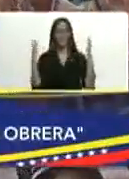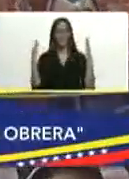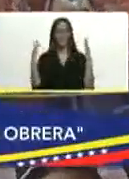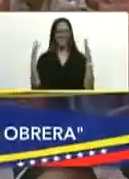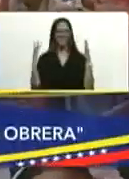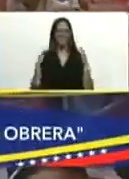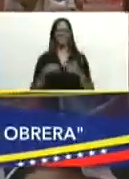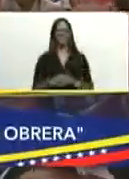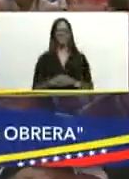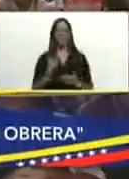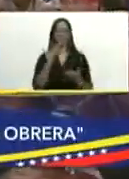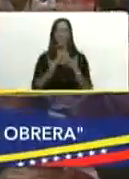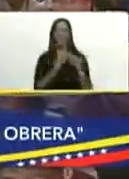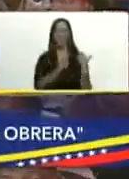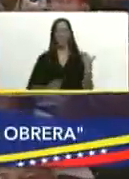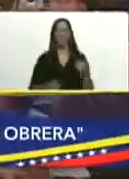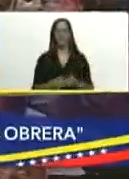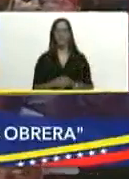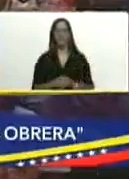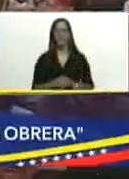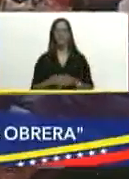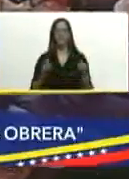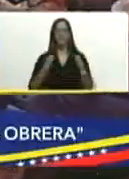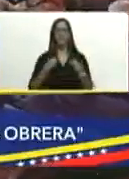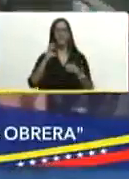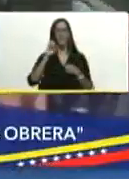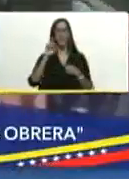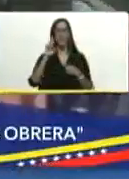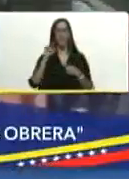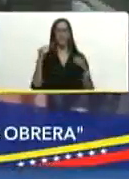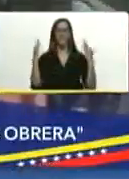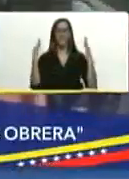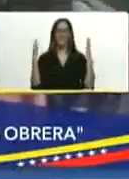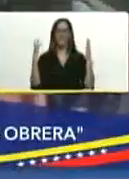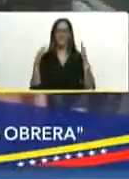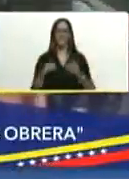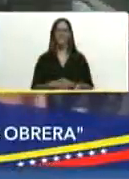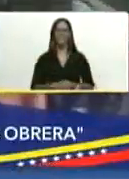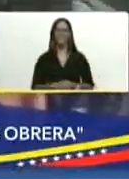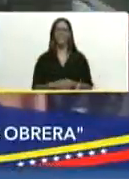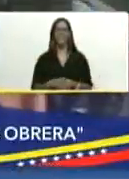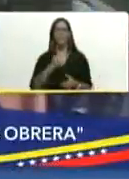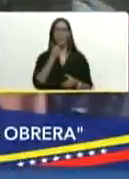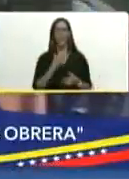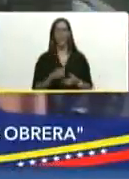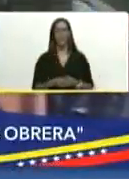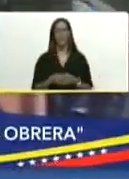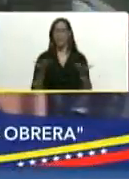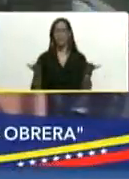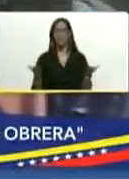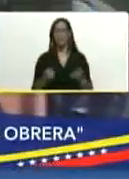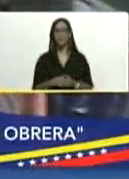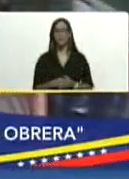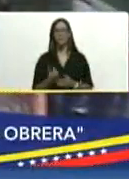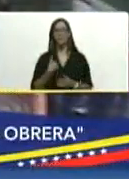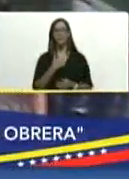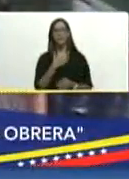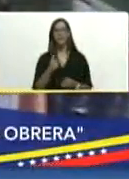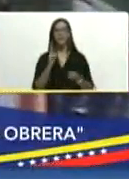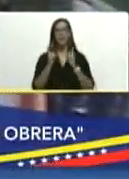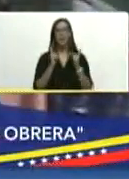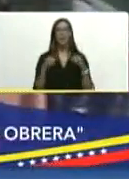Gracias presidente bueno y que vive Eduardo piñate también bueno es así yo quisiera que